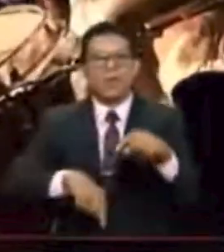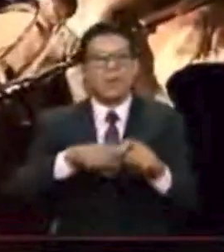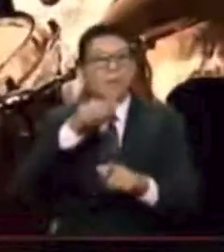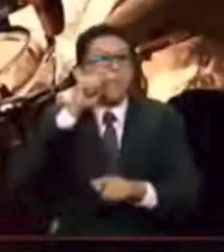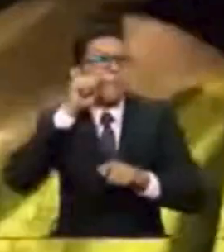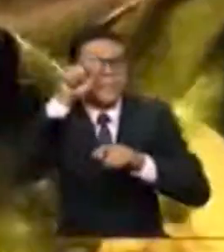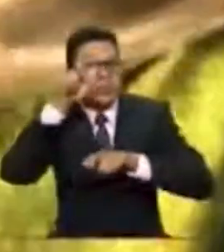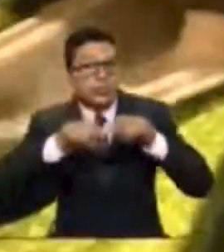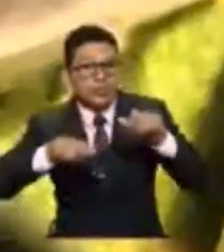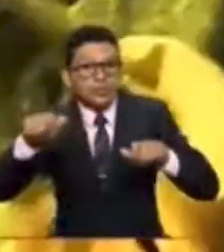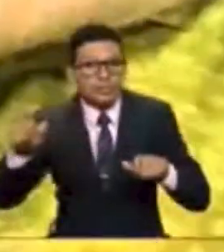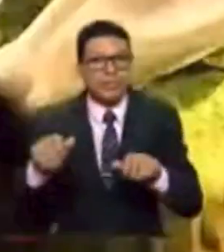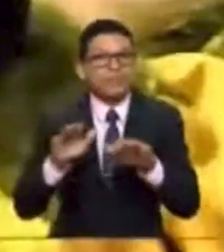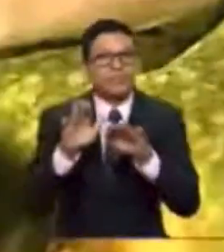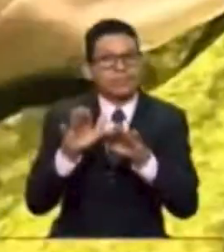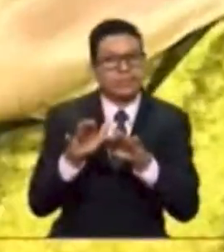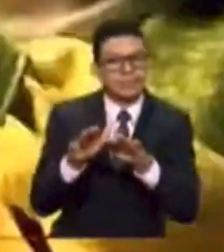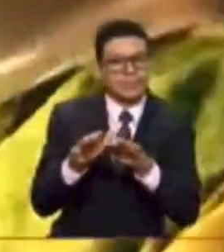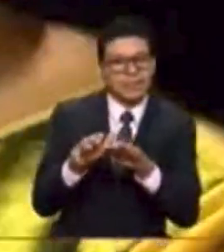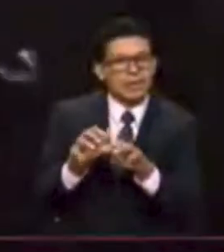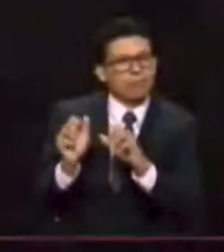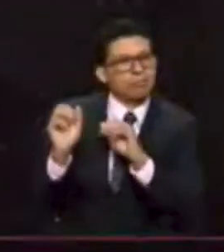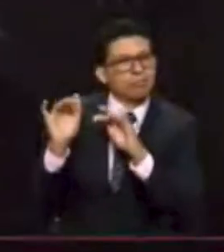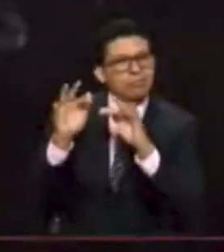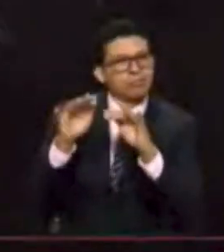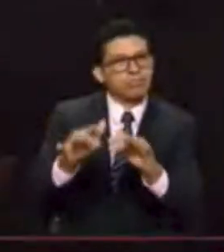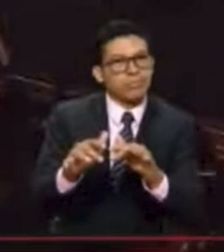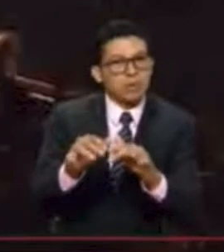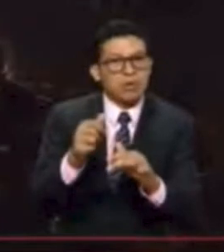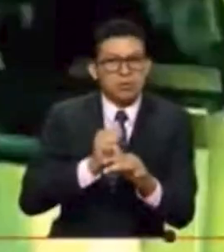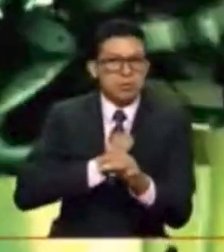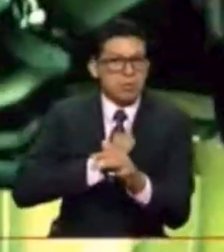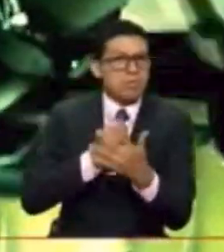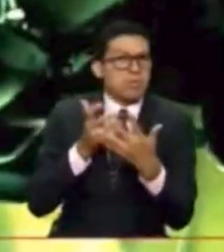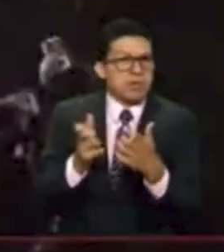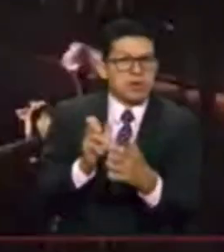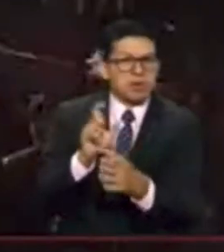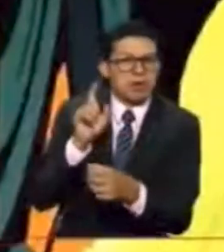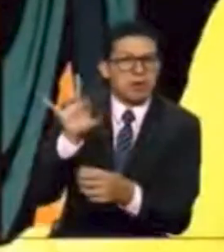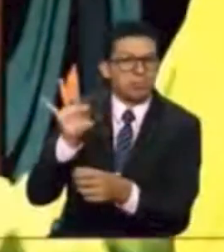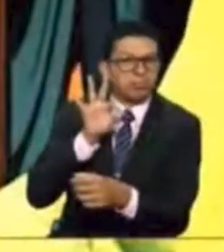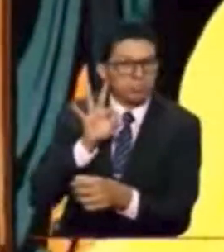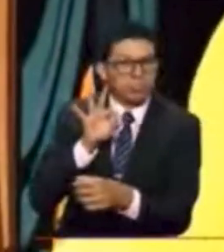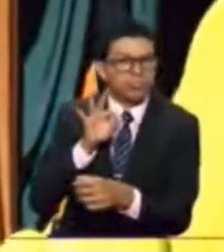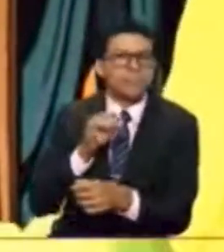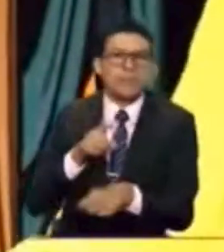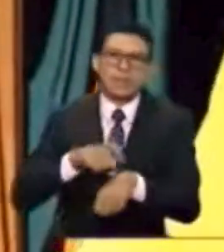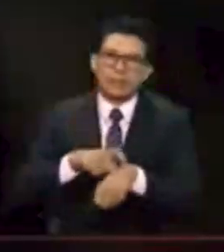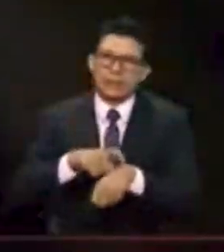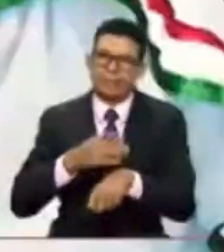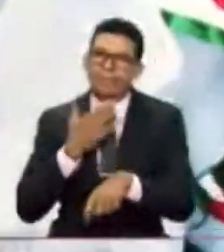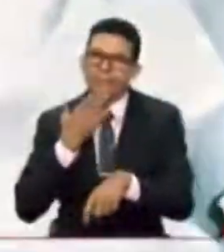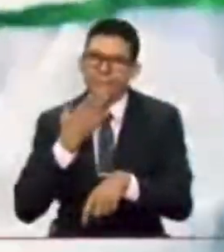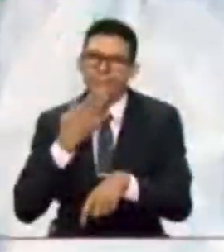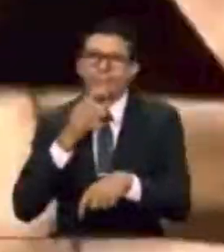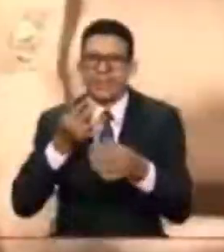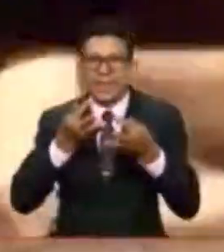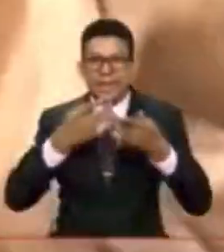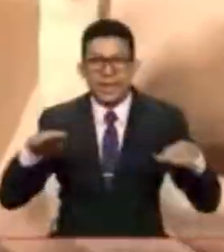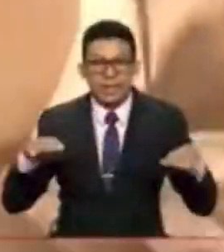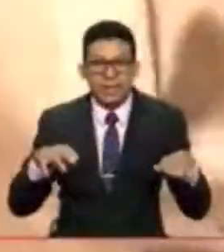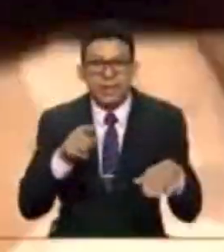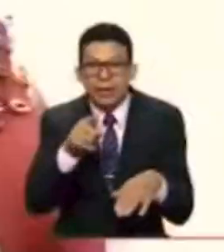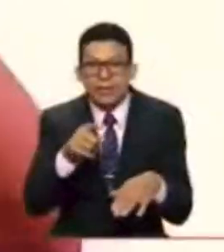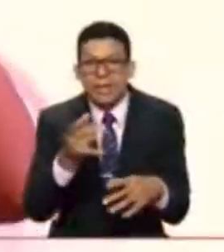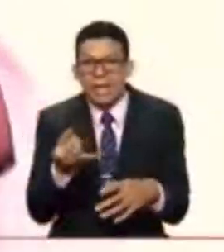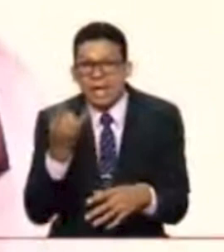personas extrañas interfieran en la libre elección de la empresa transportadora y que lleguen con suficiente tiempo a la terminal, que si van a